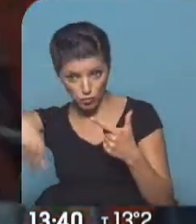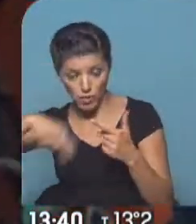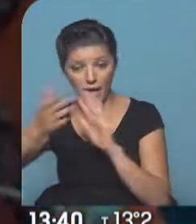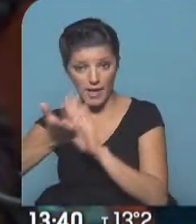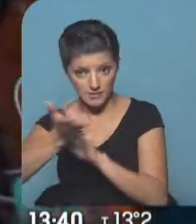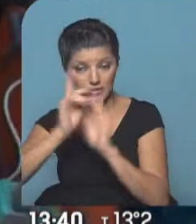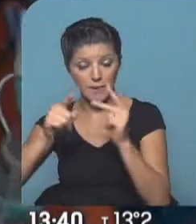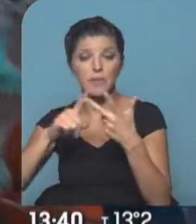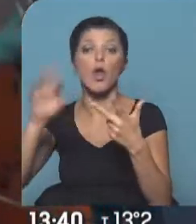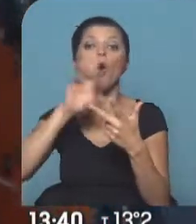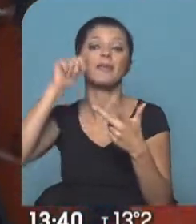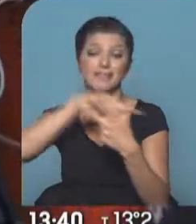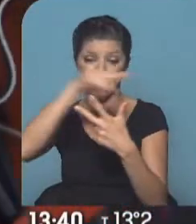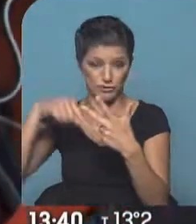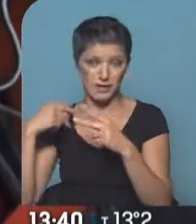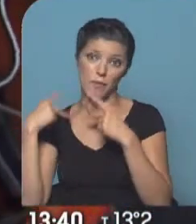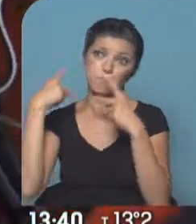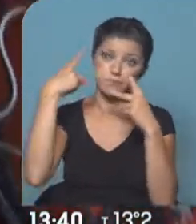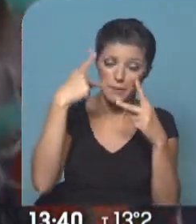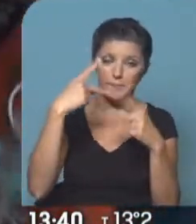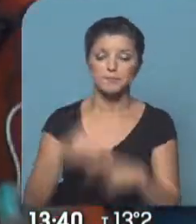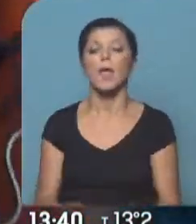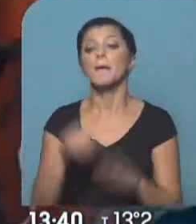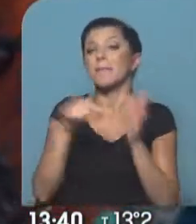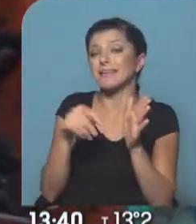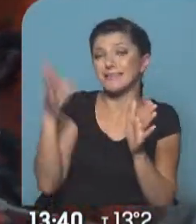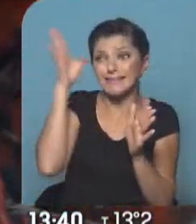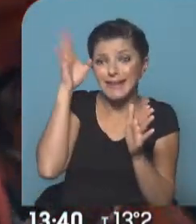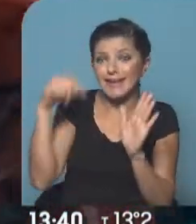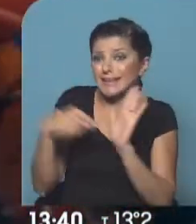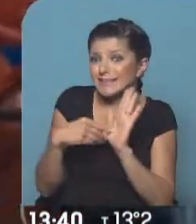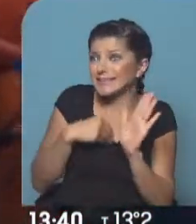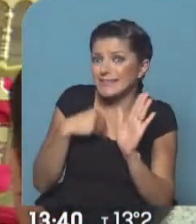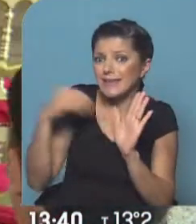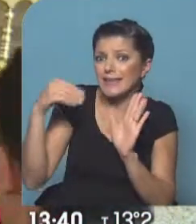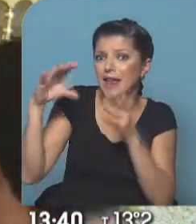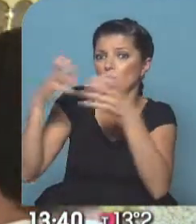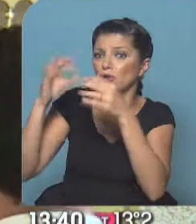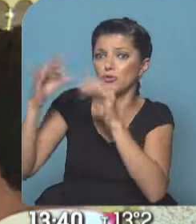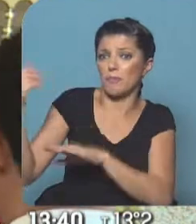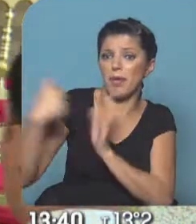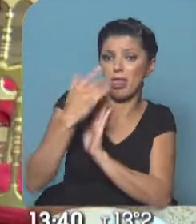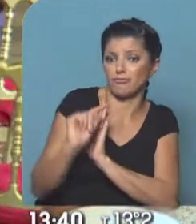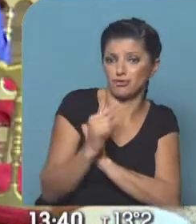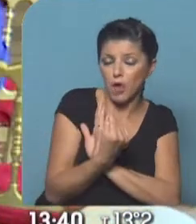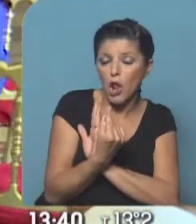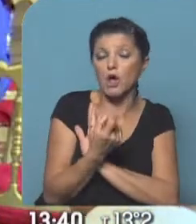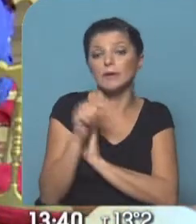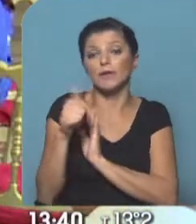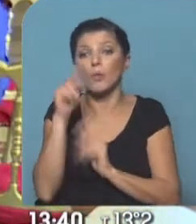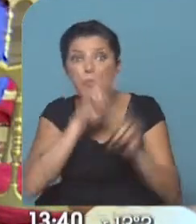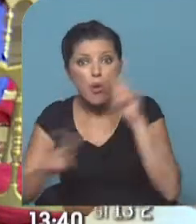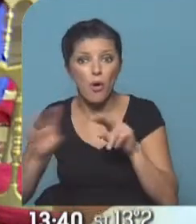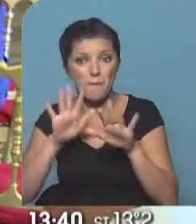Oriente. Italia, que se siente abandonada por la Unión Europea para enfrentar esta catástrofe, intentó contener la